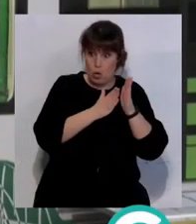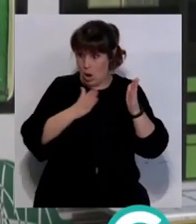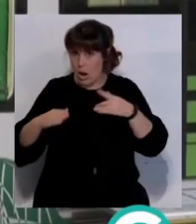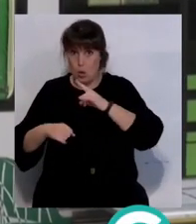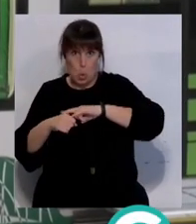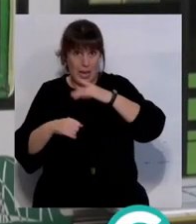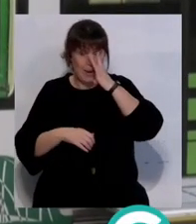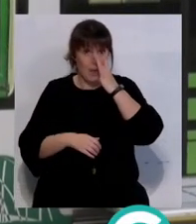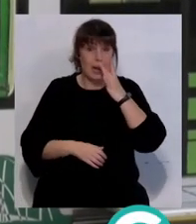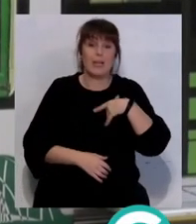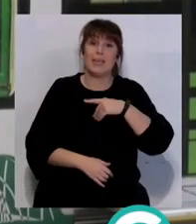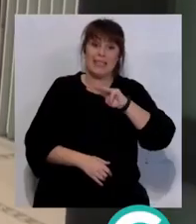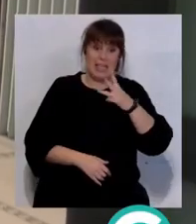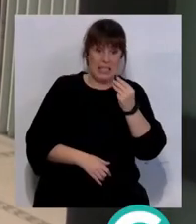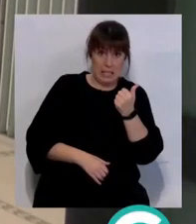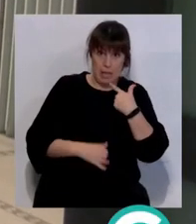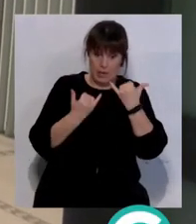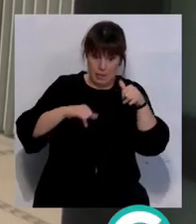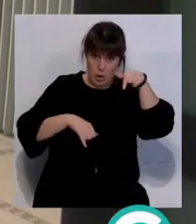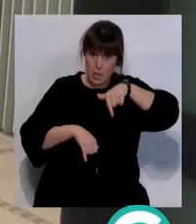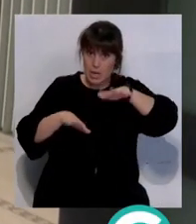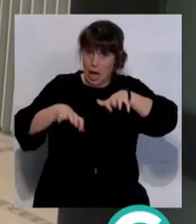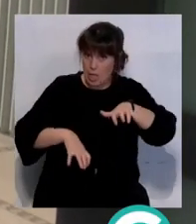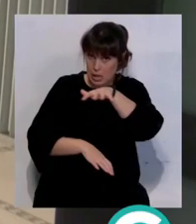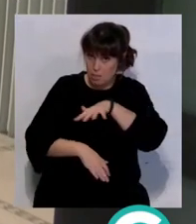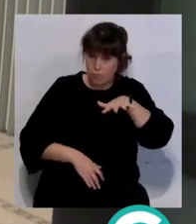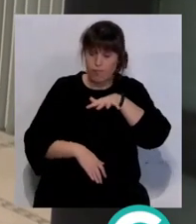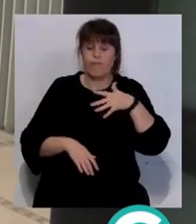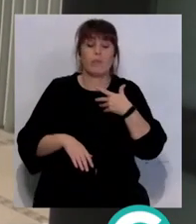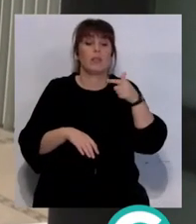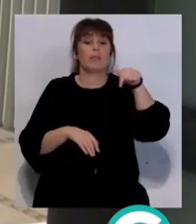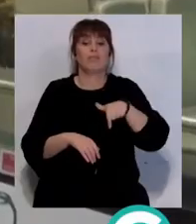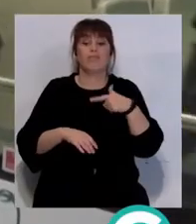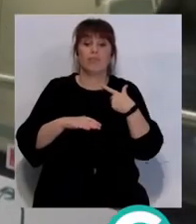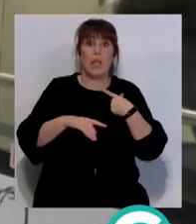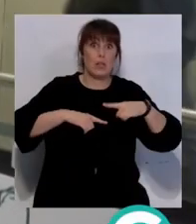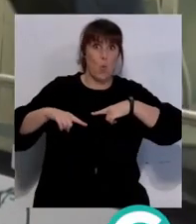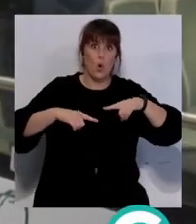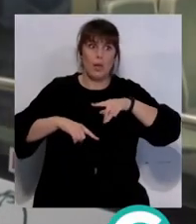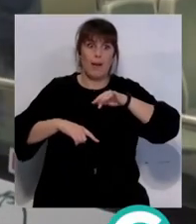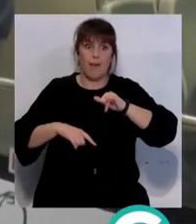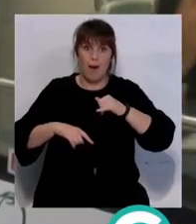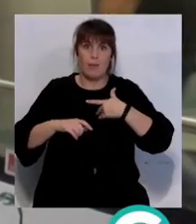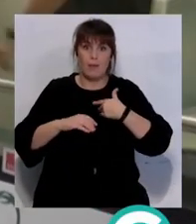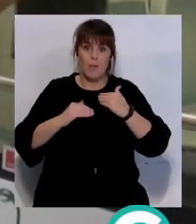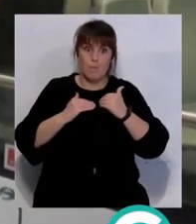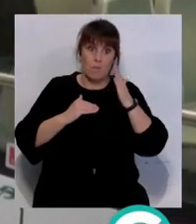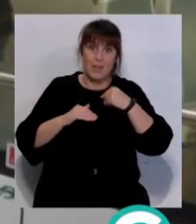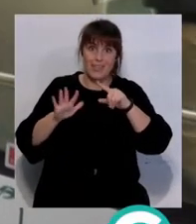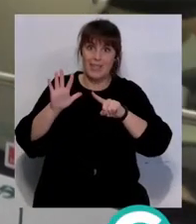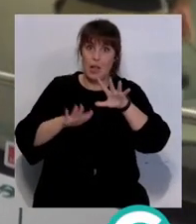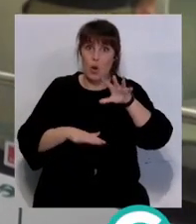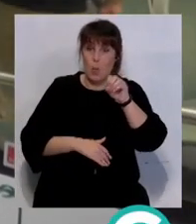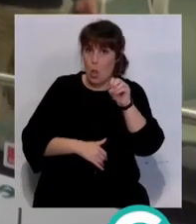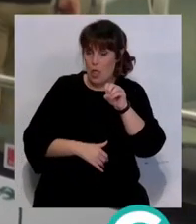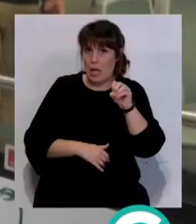Durante las primeras tres jornadas festivas en la capital gaditana, este transporte ha registrado un aumento medio del 65% frente